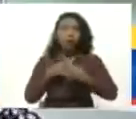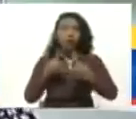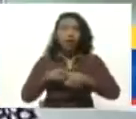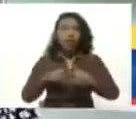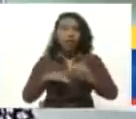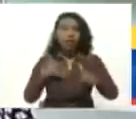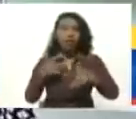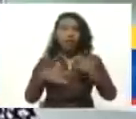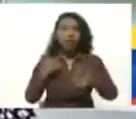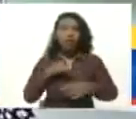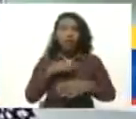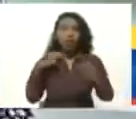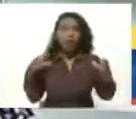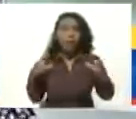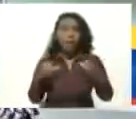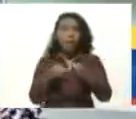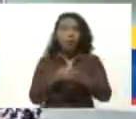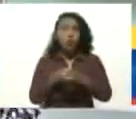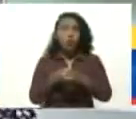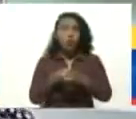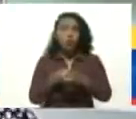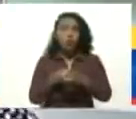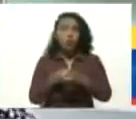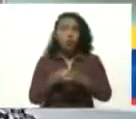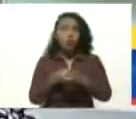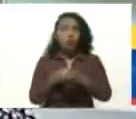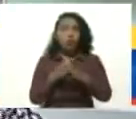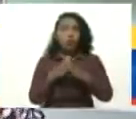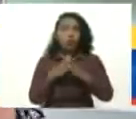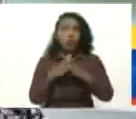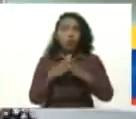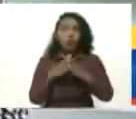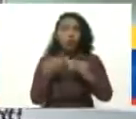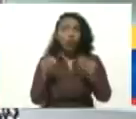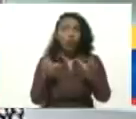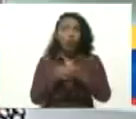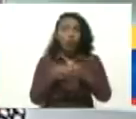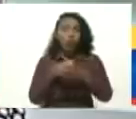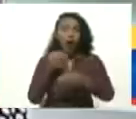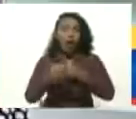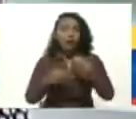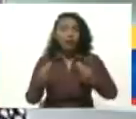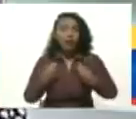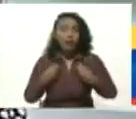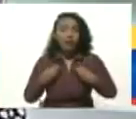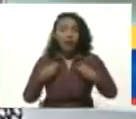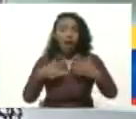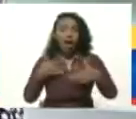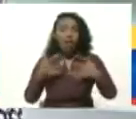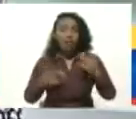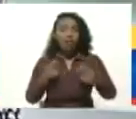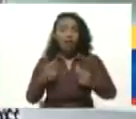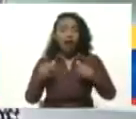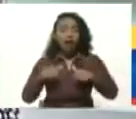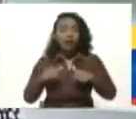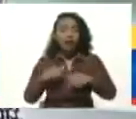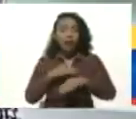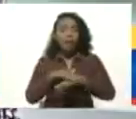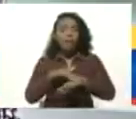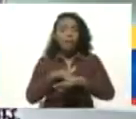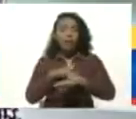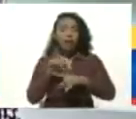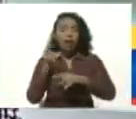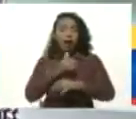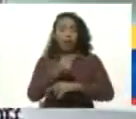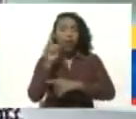Nos hemos reunido con todos los sindicatos que hacen vida activa en el magisterio. Cada uno de